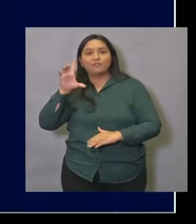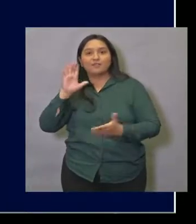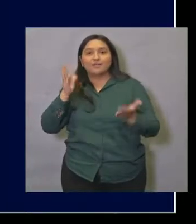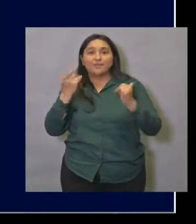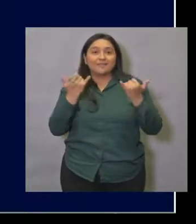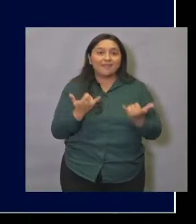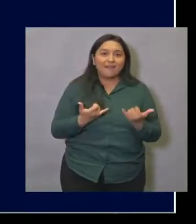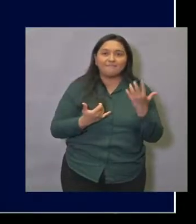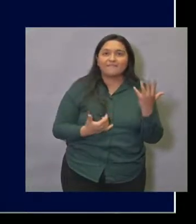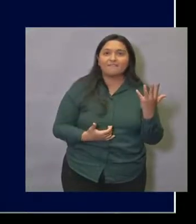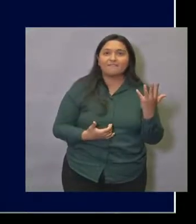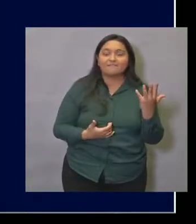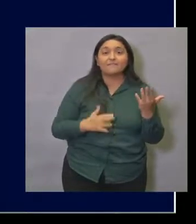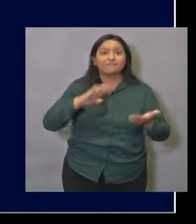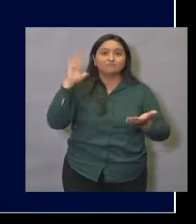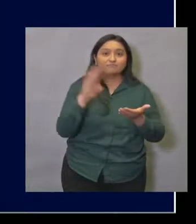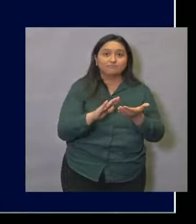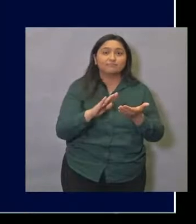Next slide, please.